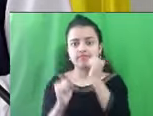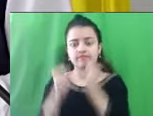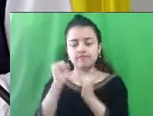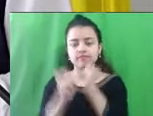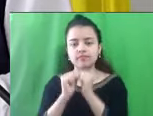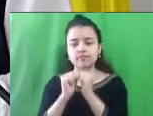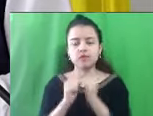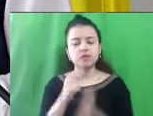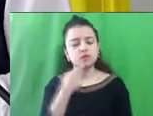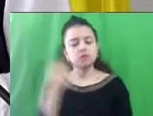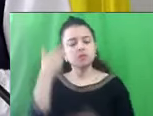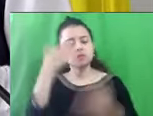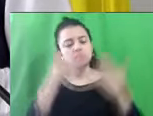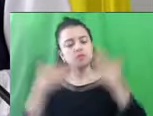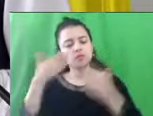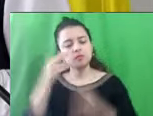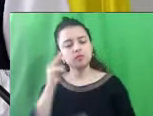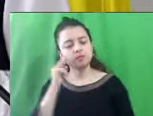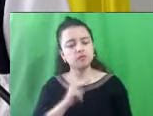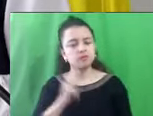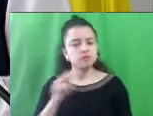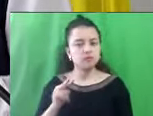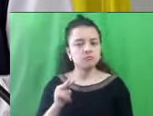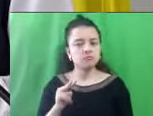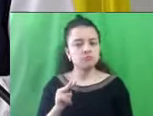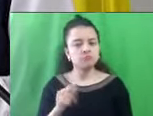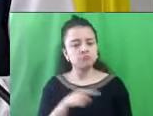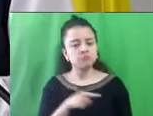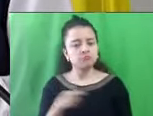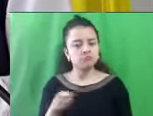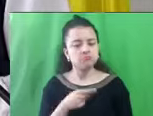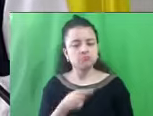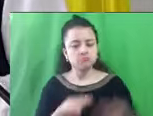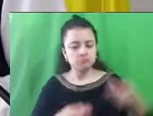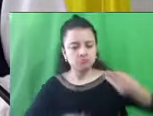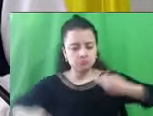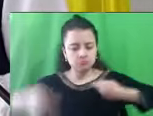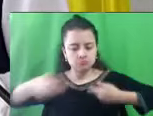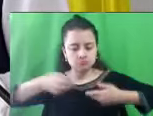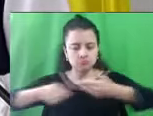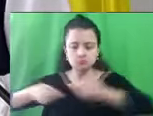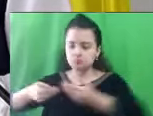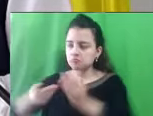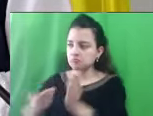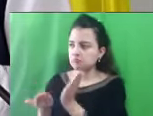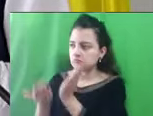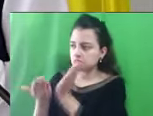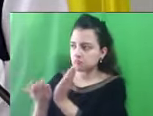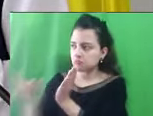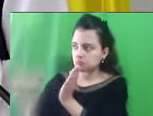estudios, las empresas nos presentaron unas cotizaciones, presentamos a la Junta Directiva y fue